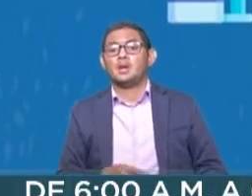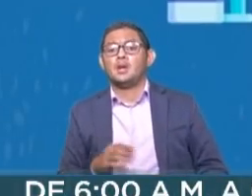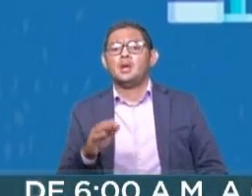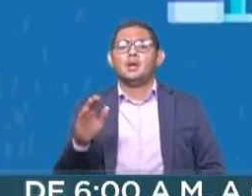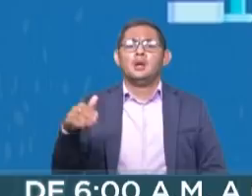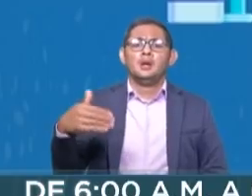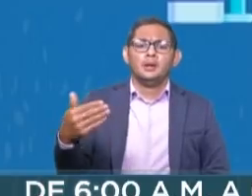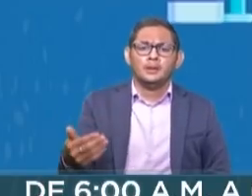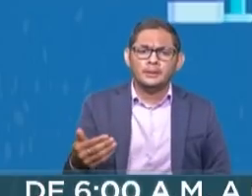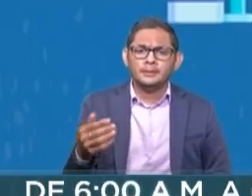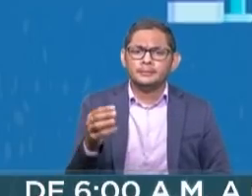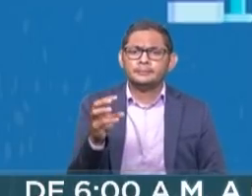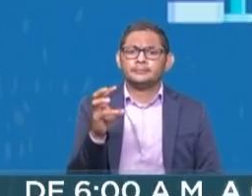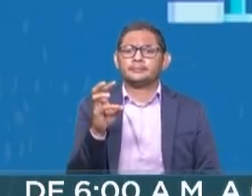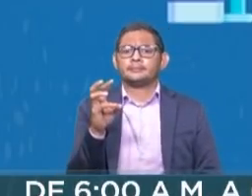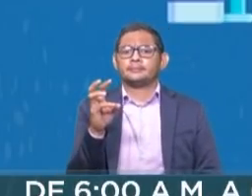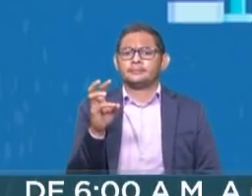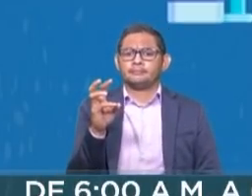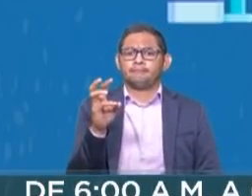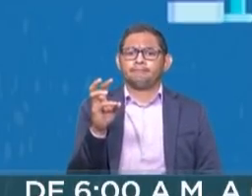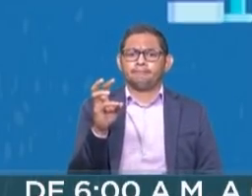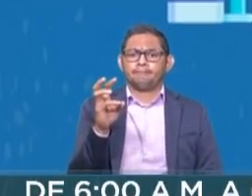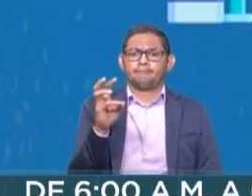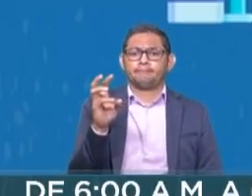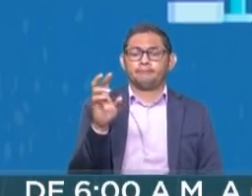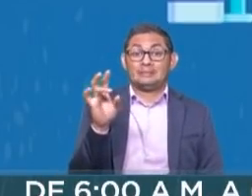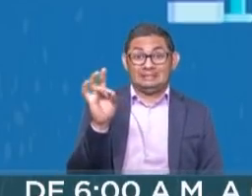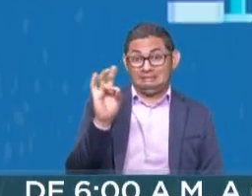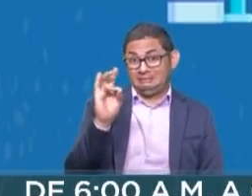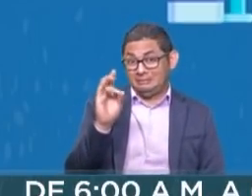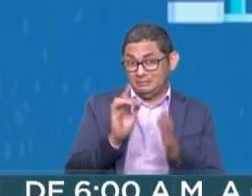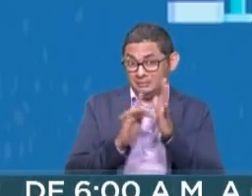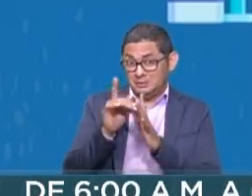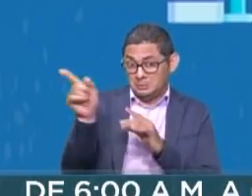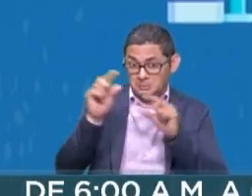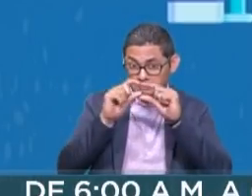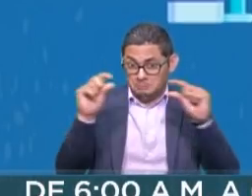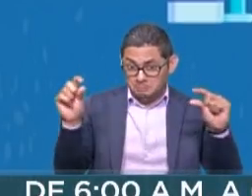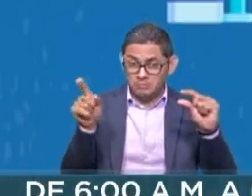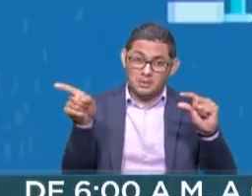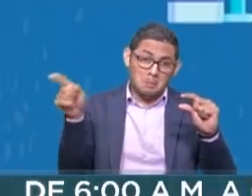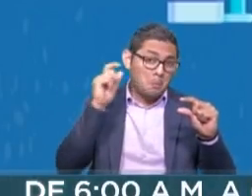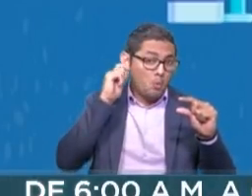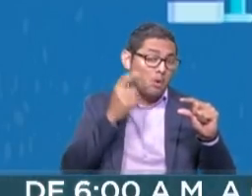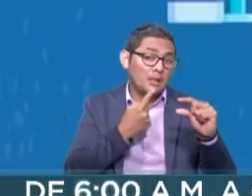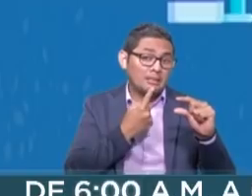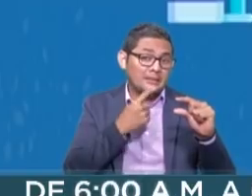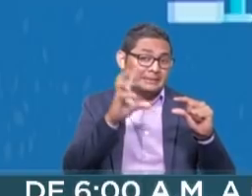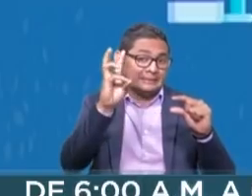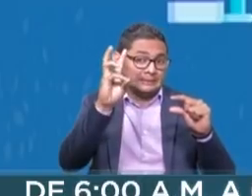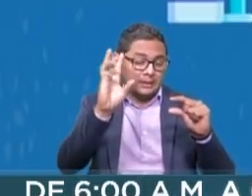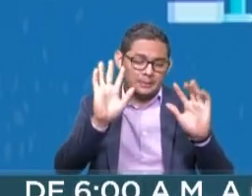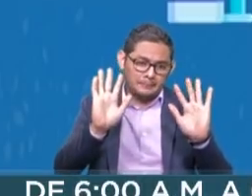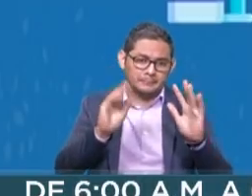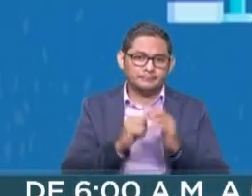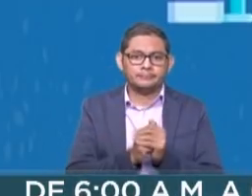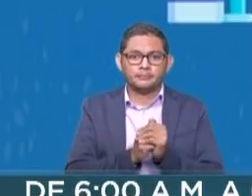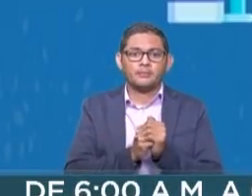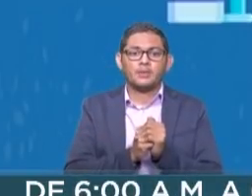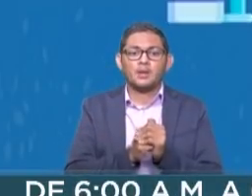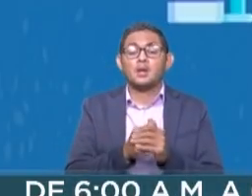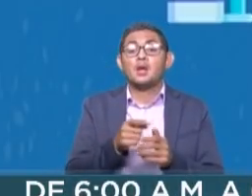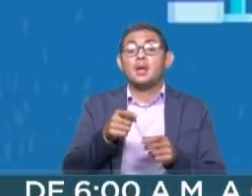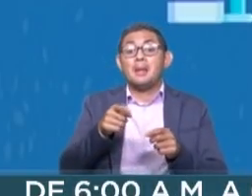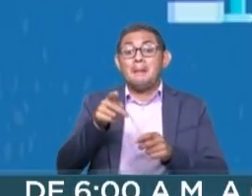dosis en los circuitos 8-10 y 8-1, al igual que los docentes que laboren